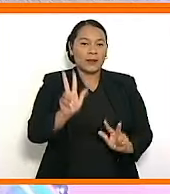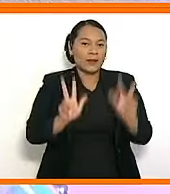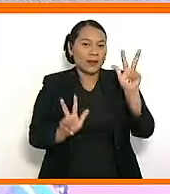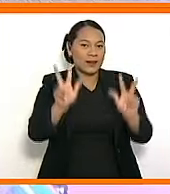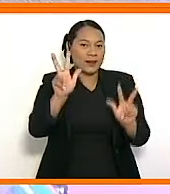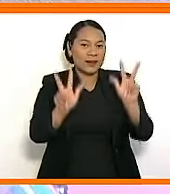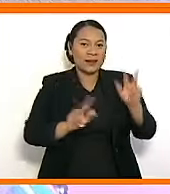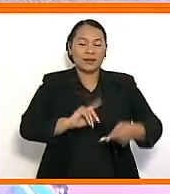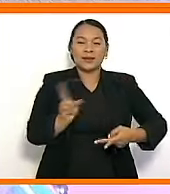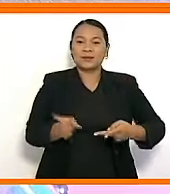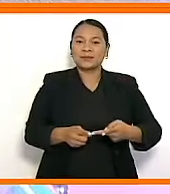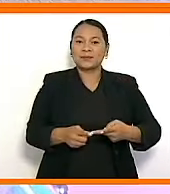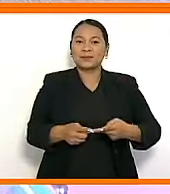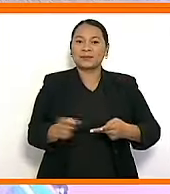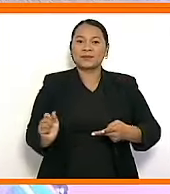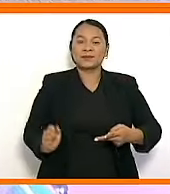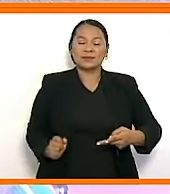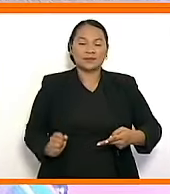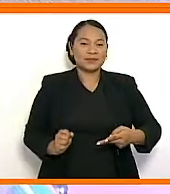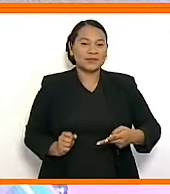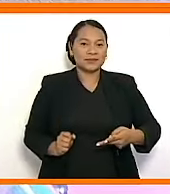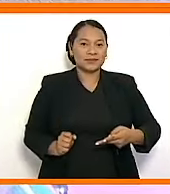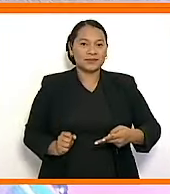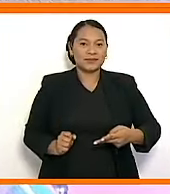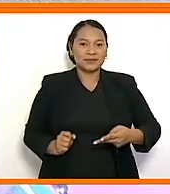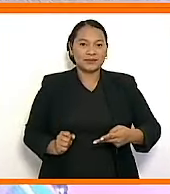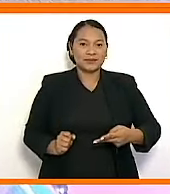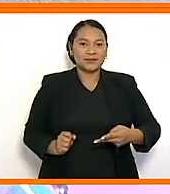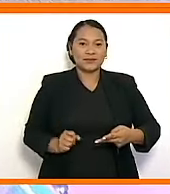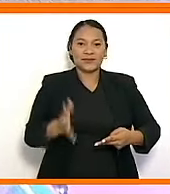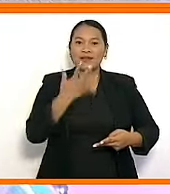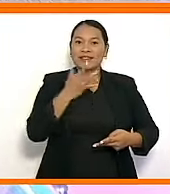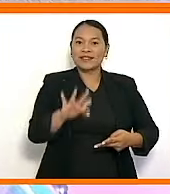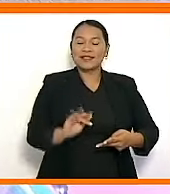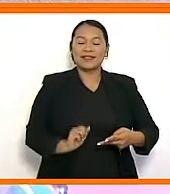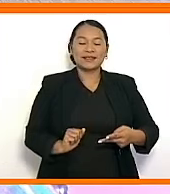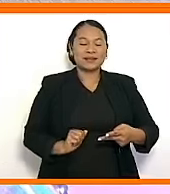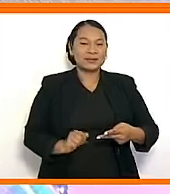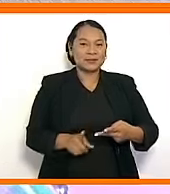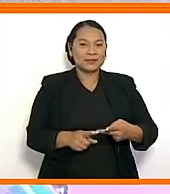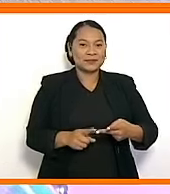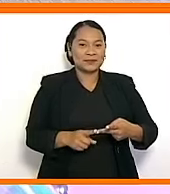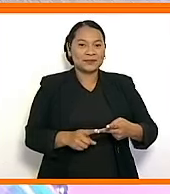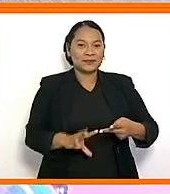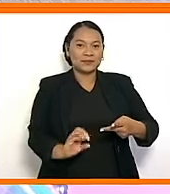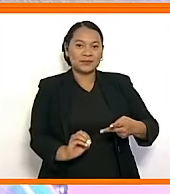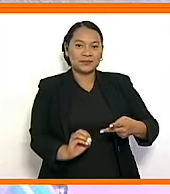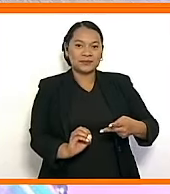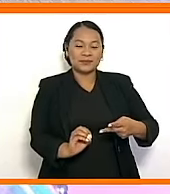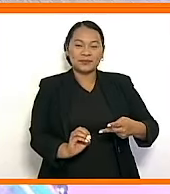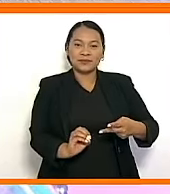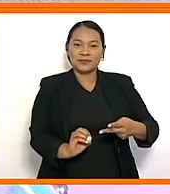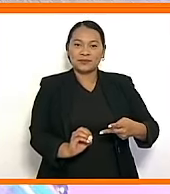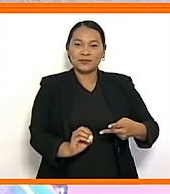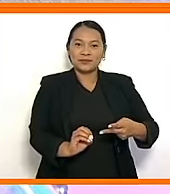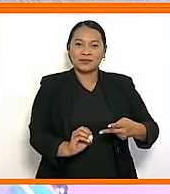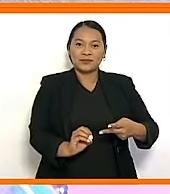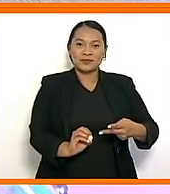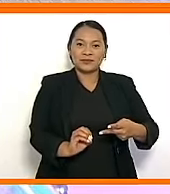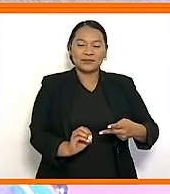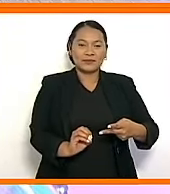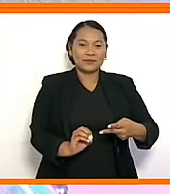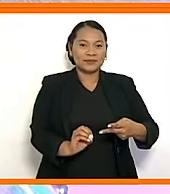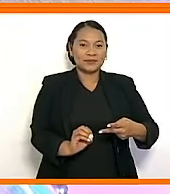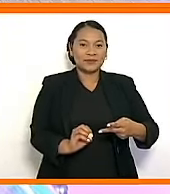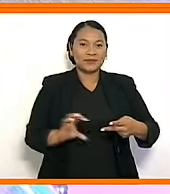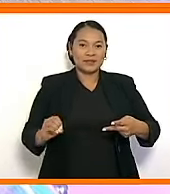conocer ese segundo número ganador y su primer dígito, suerte. El 0, segundo dígito ganador, atentos.